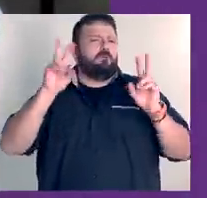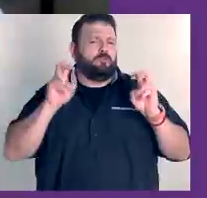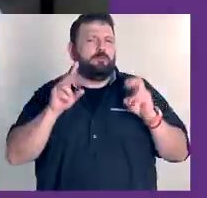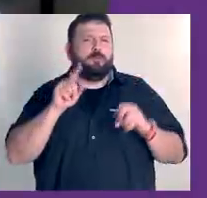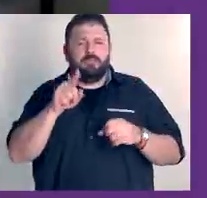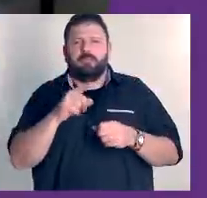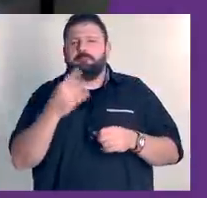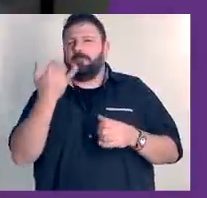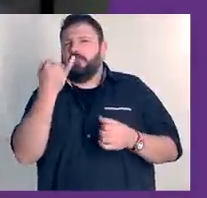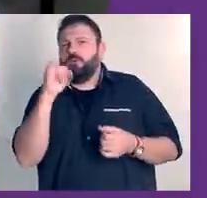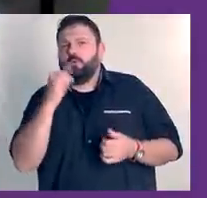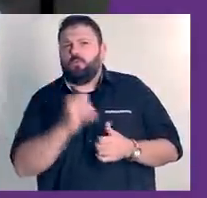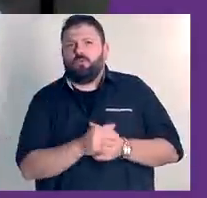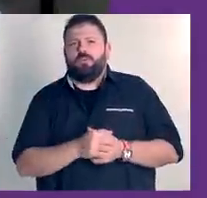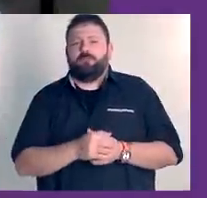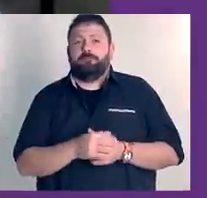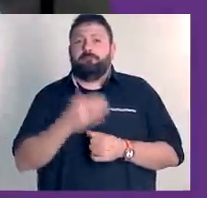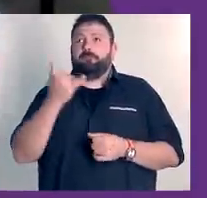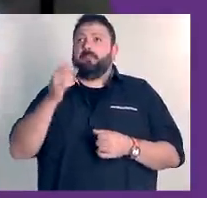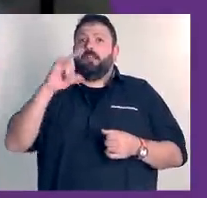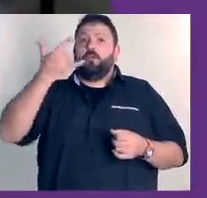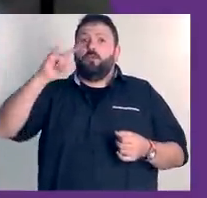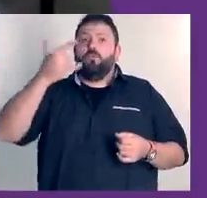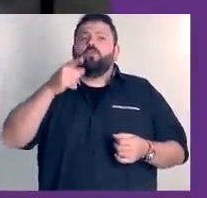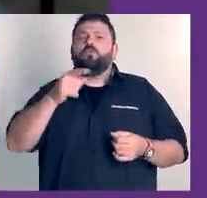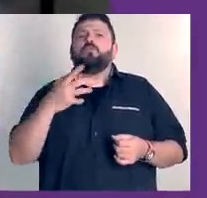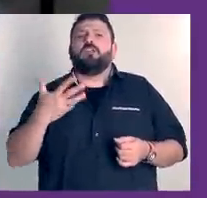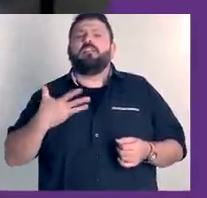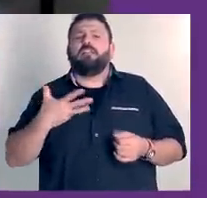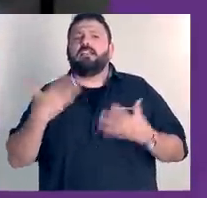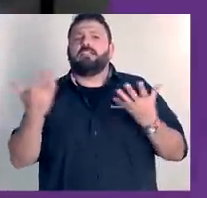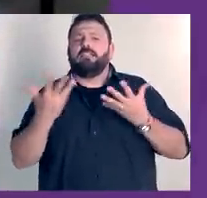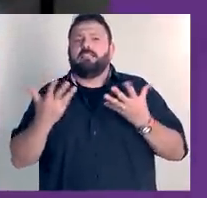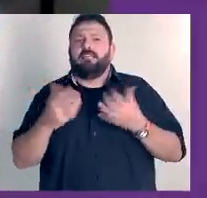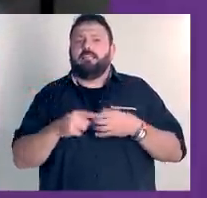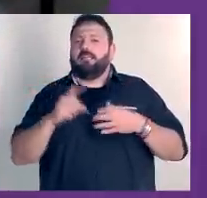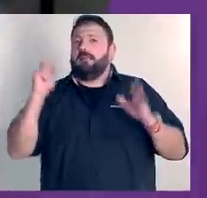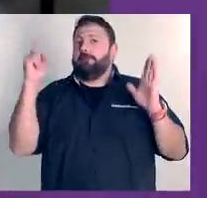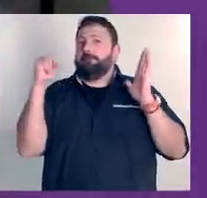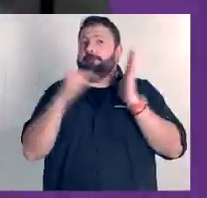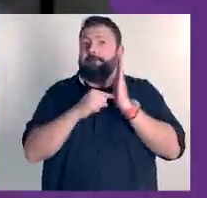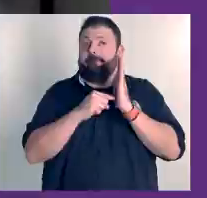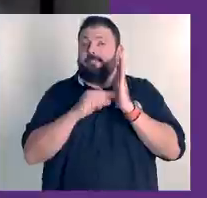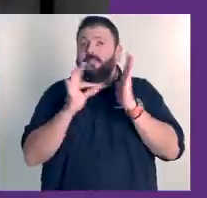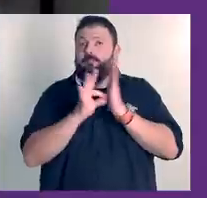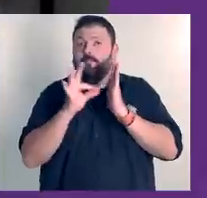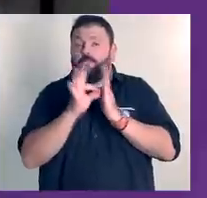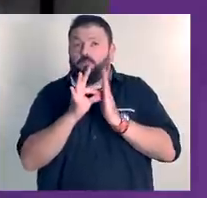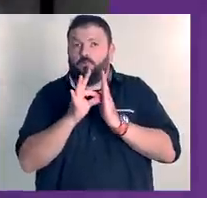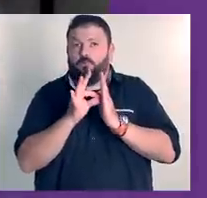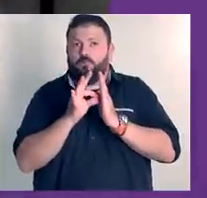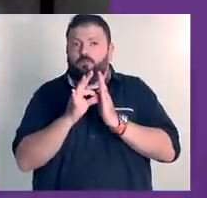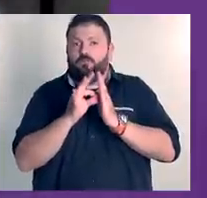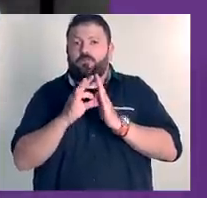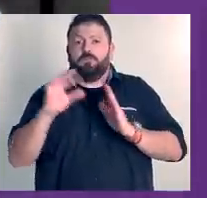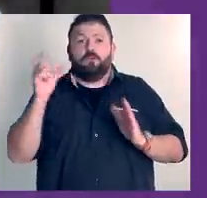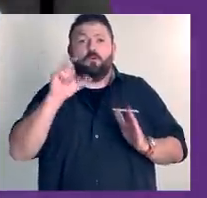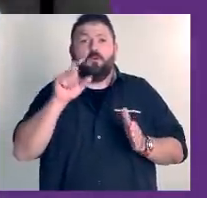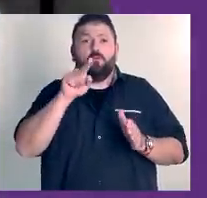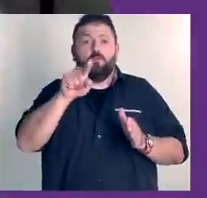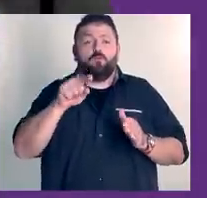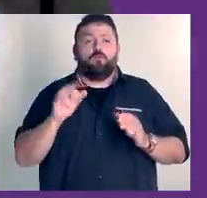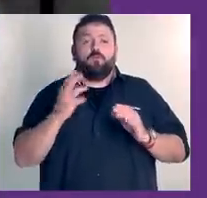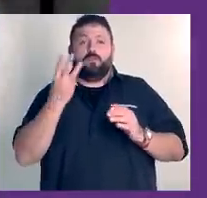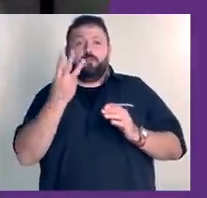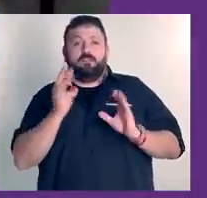en junio. En julio, ¿qué tendrías que lograr? 1,000 puntos personales, ¿cuándo menos? Nuevamente 3